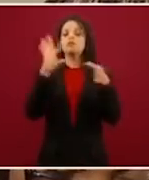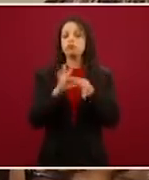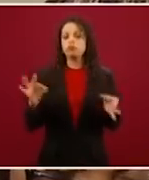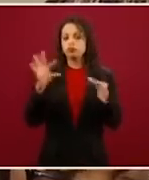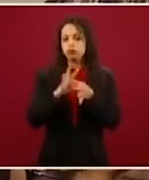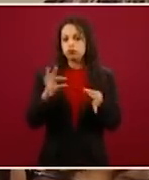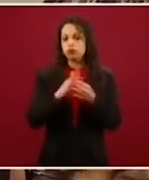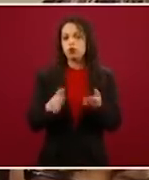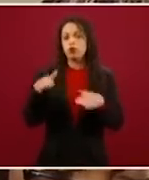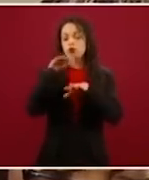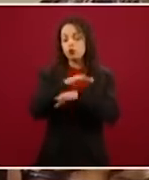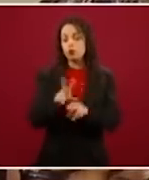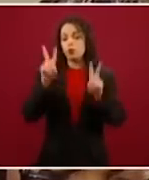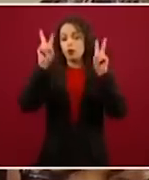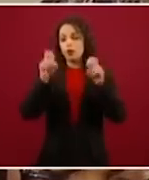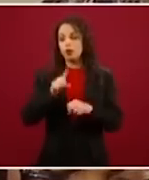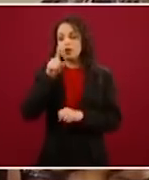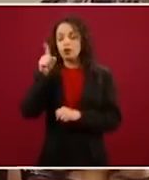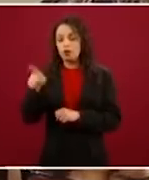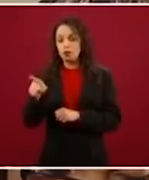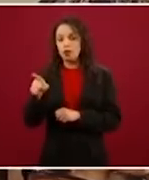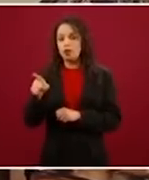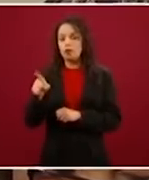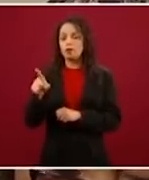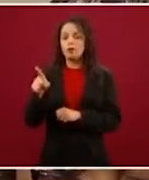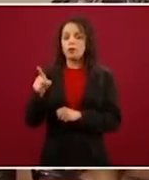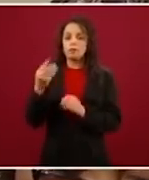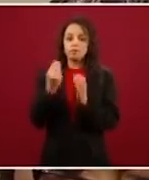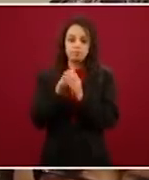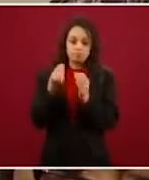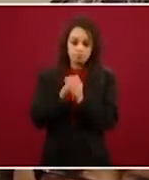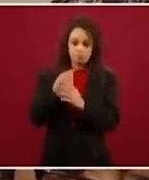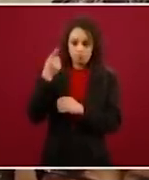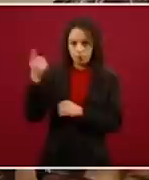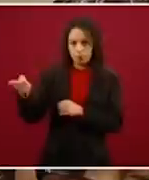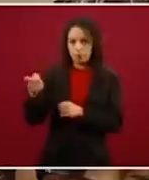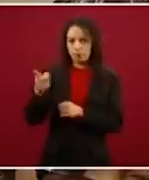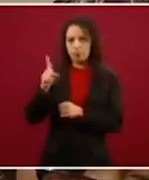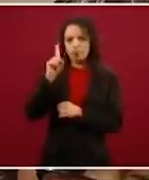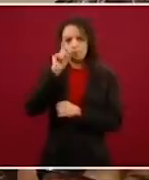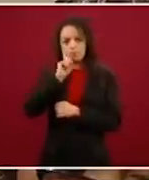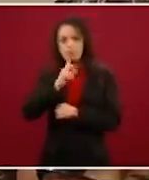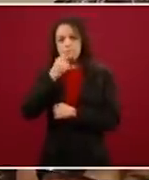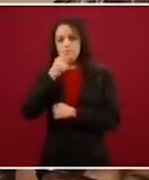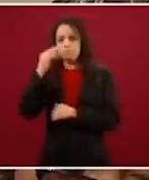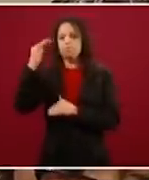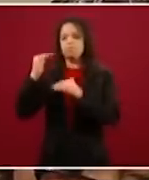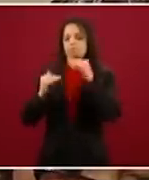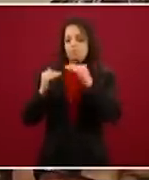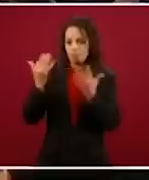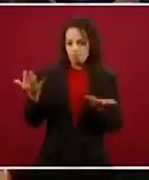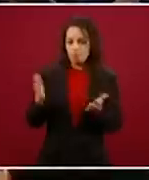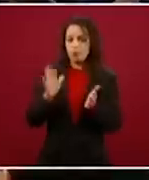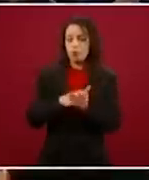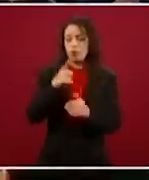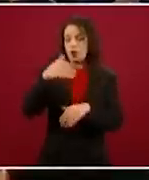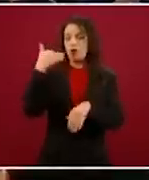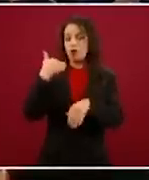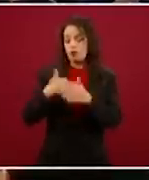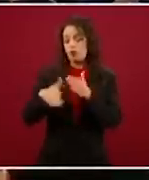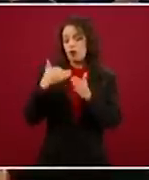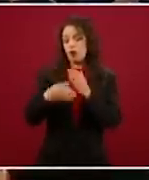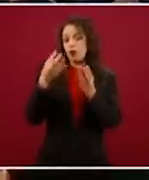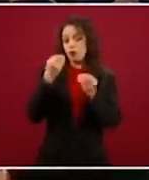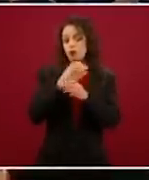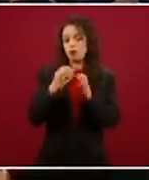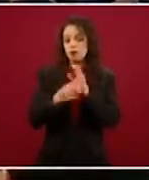género, para hablar con la secretaria de gobierno, para preguntarle esos puntos que dejaron en la mesa el